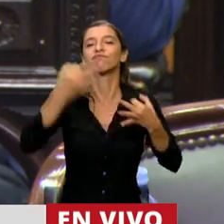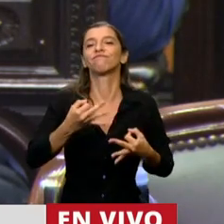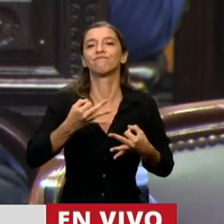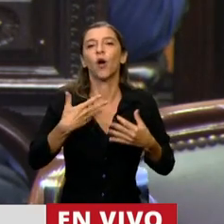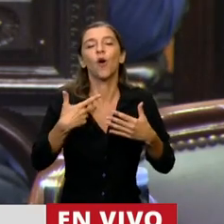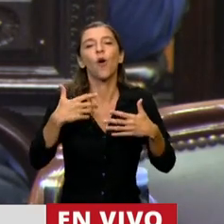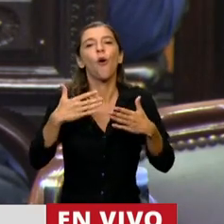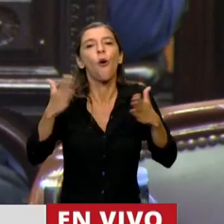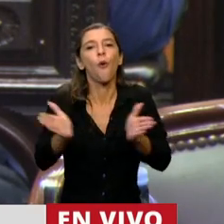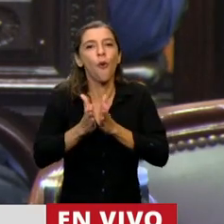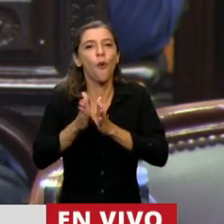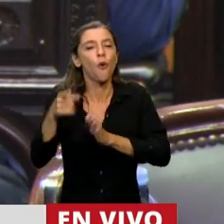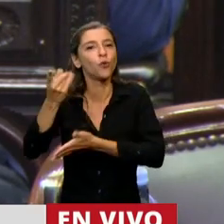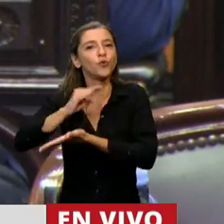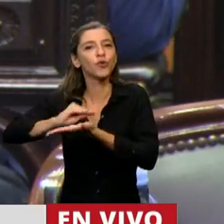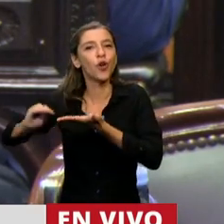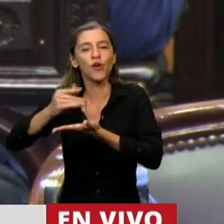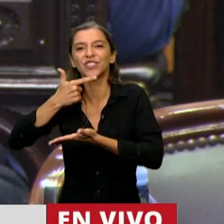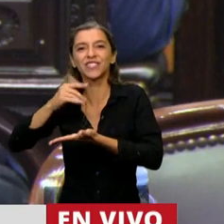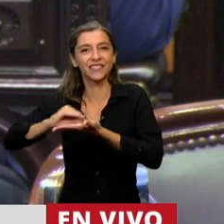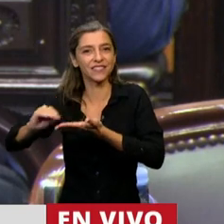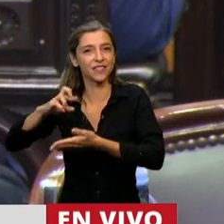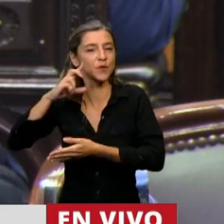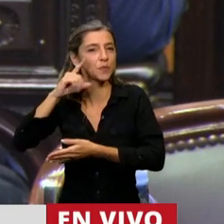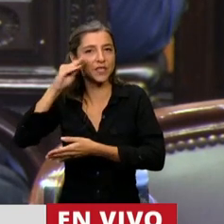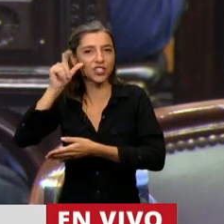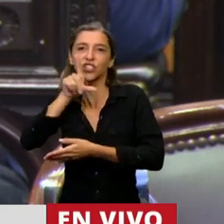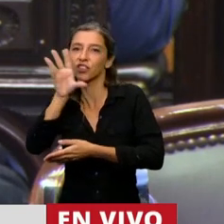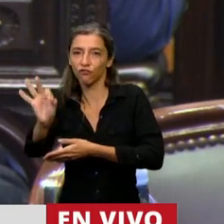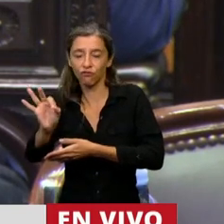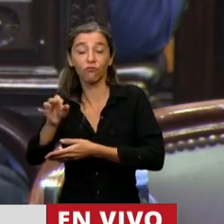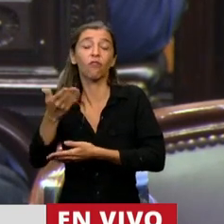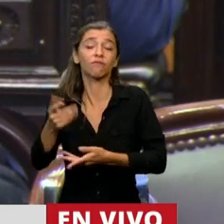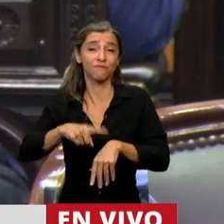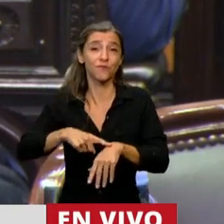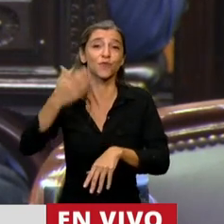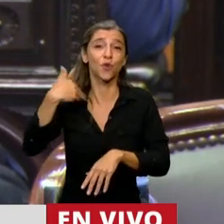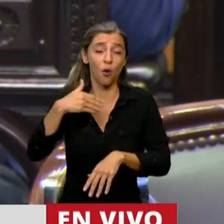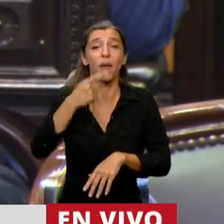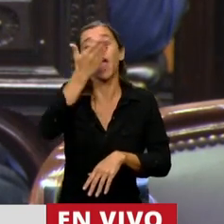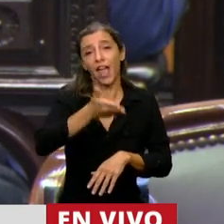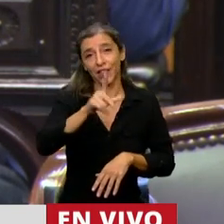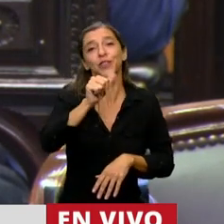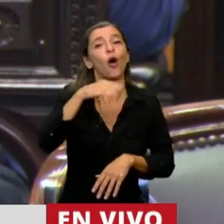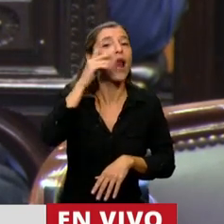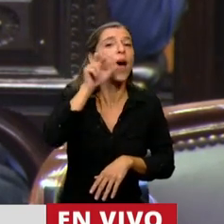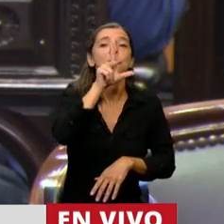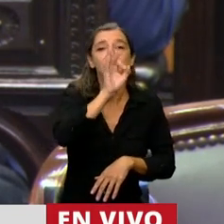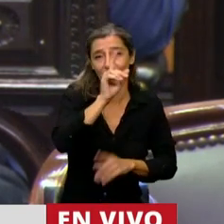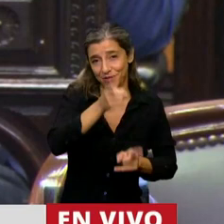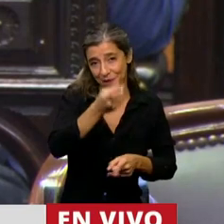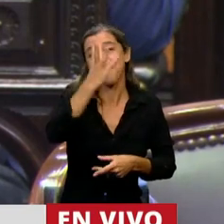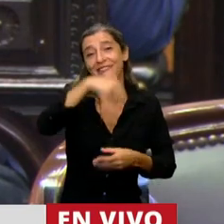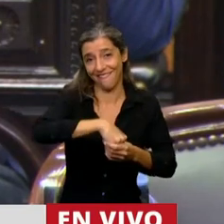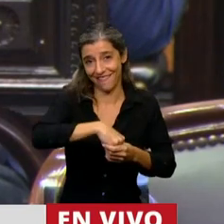Pichetto y obviamente Lamberto, que estaba también ahí, maestro,